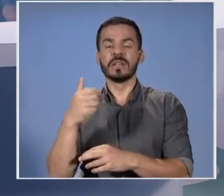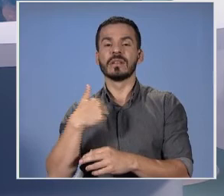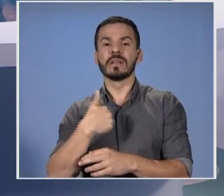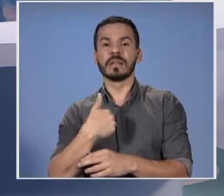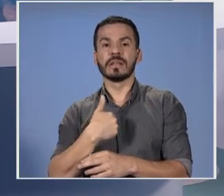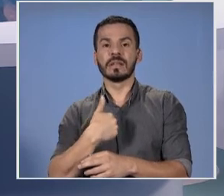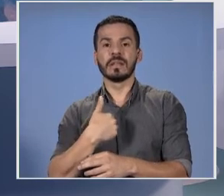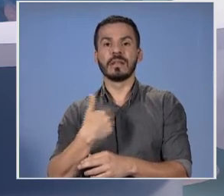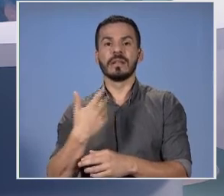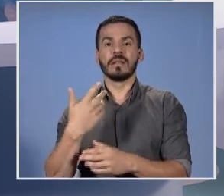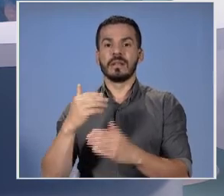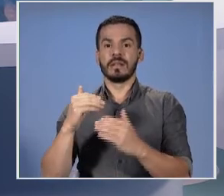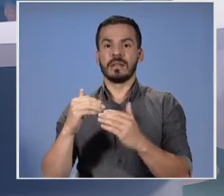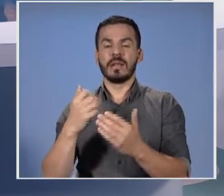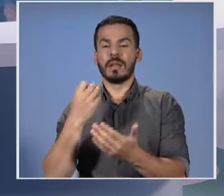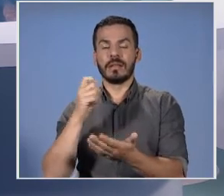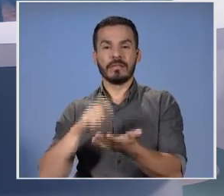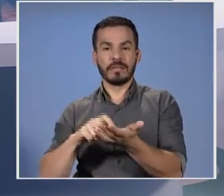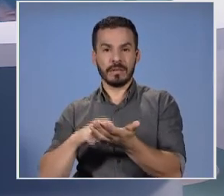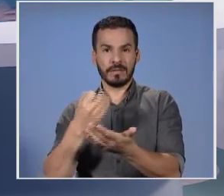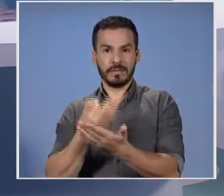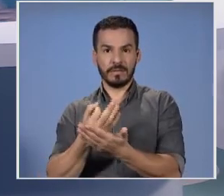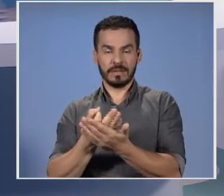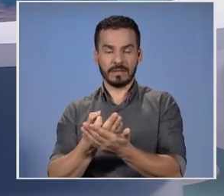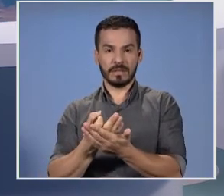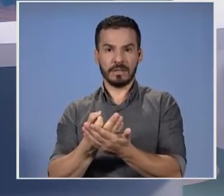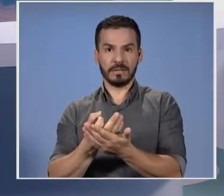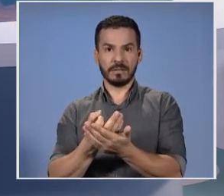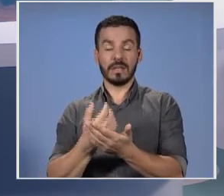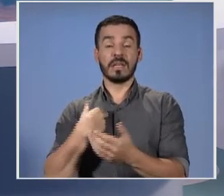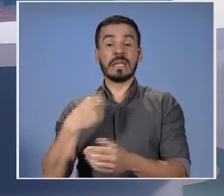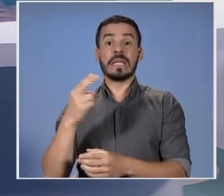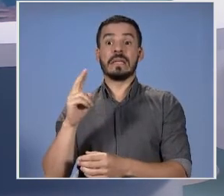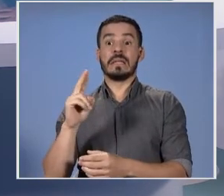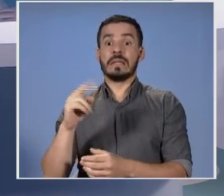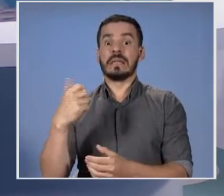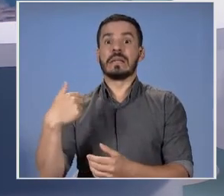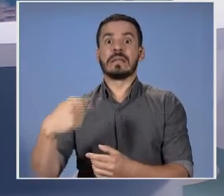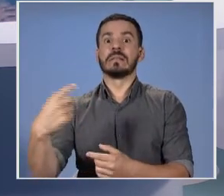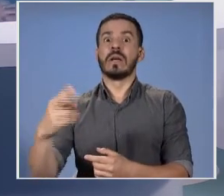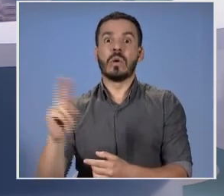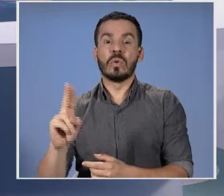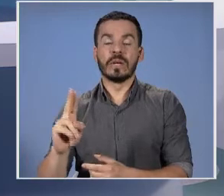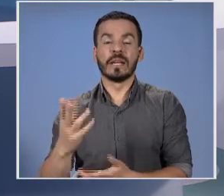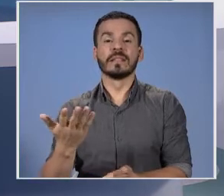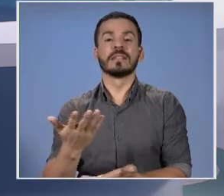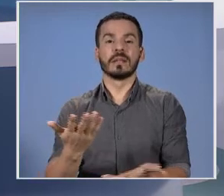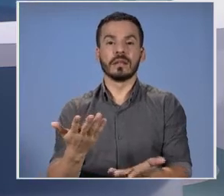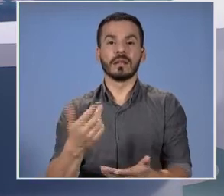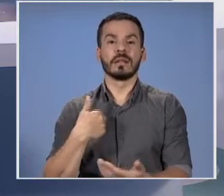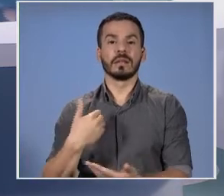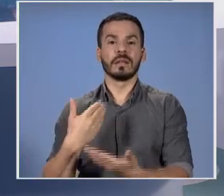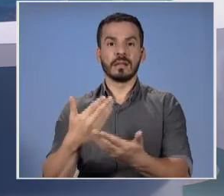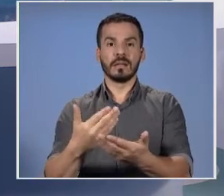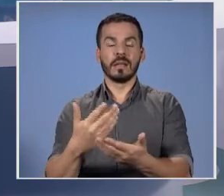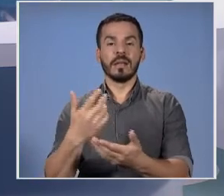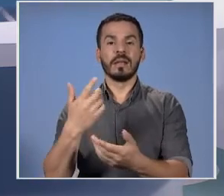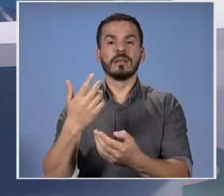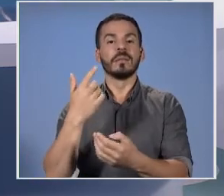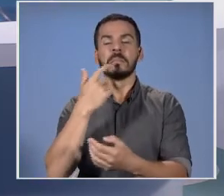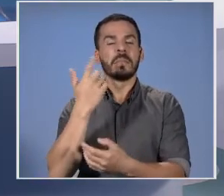tener un alto déficit fiscal y la urgencia que él está dando ahora que asume el poder